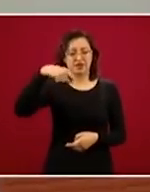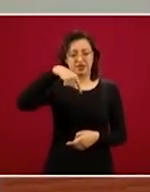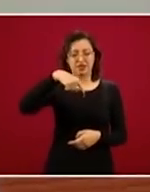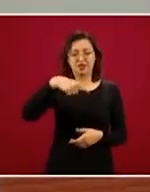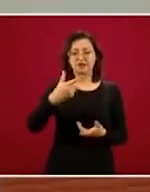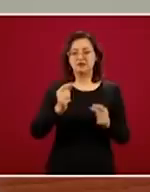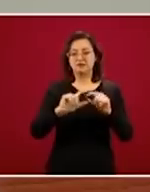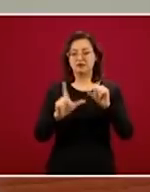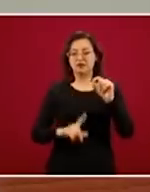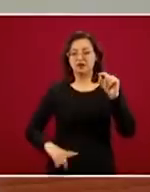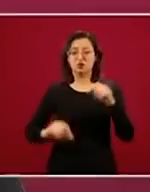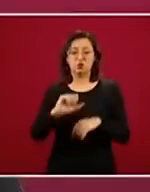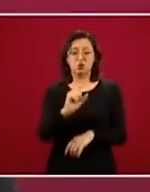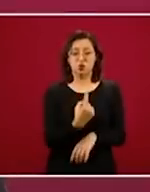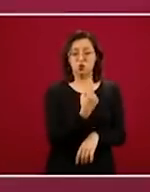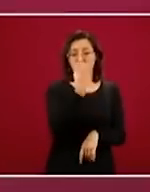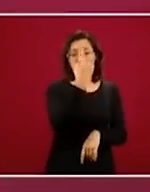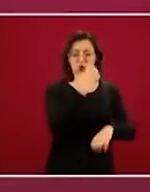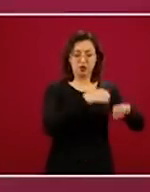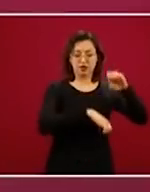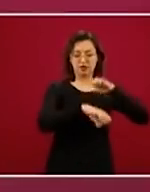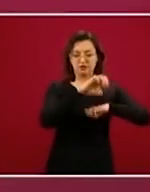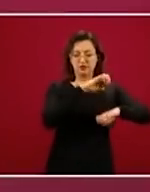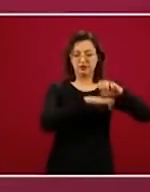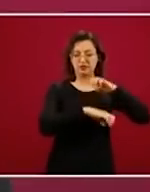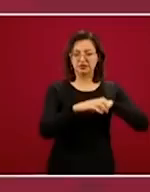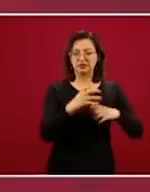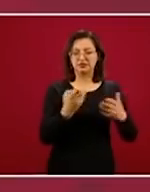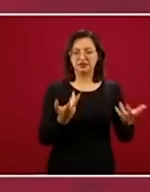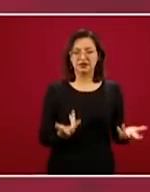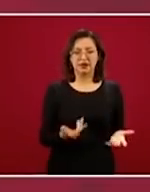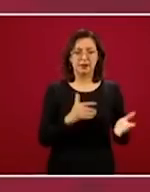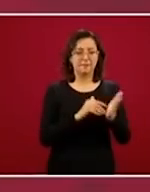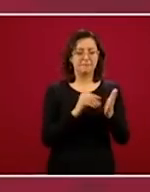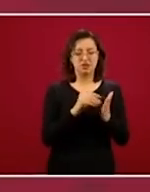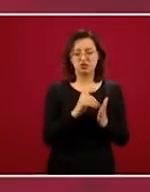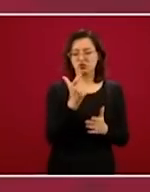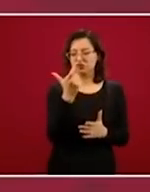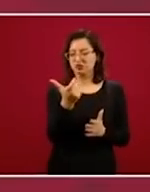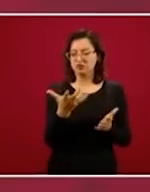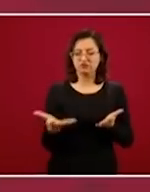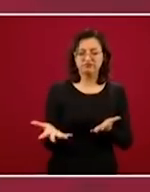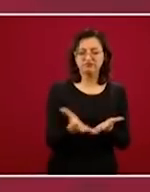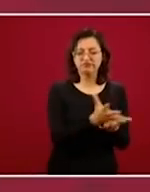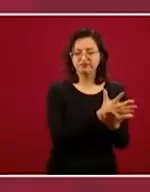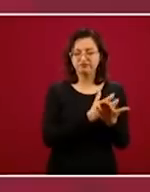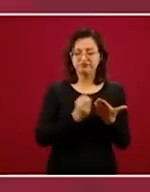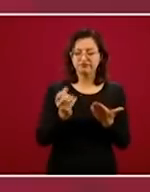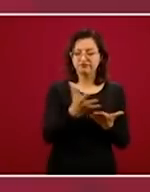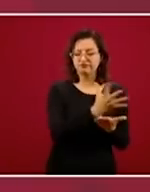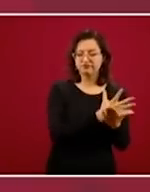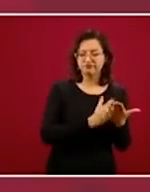estamos hablando de un negocio de miles de millones de pesos